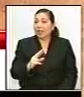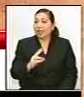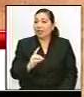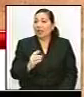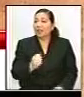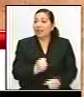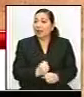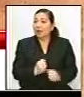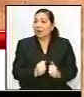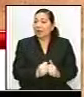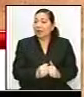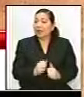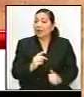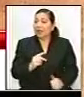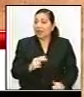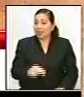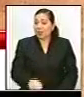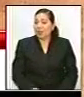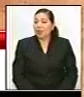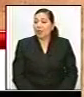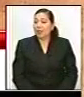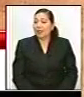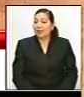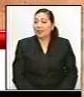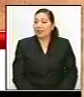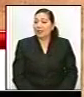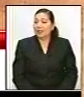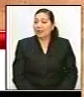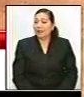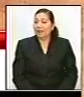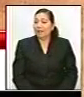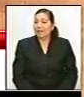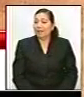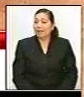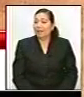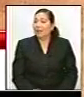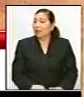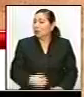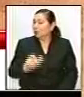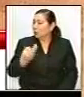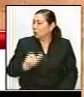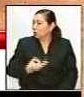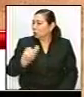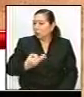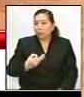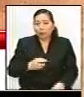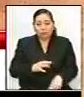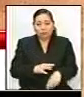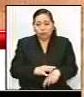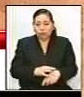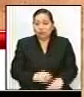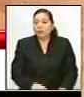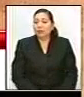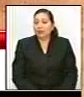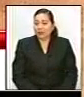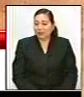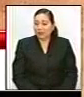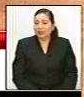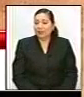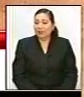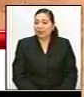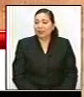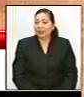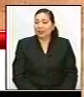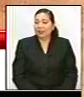que ha trabajado conmigo en Carrión, un gran es especialista en gastro,